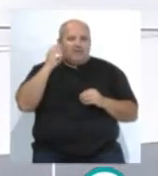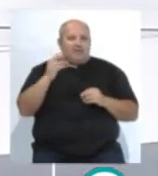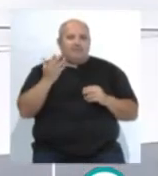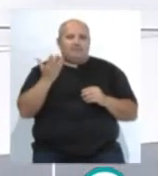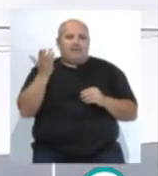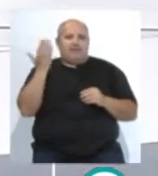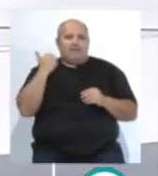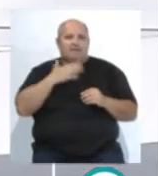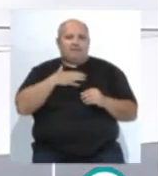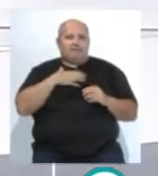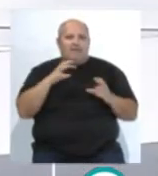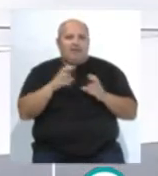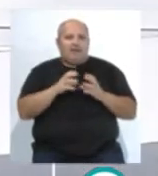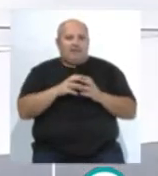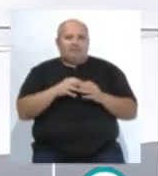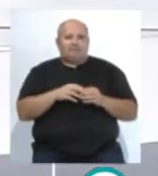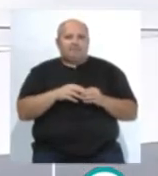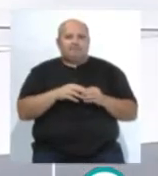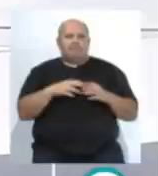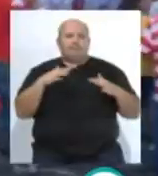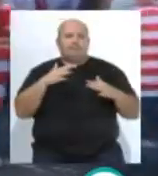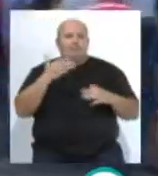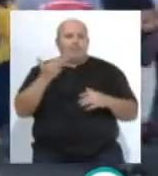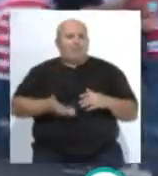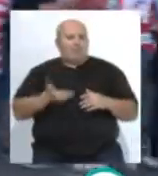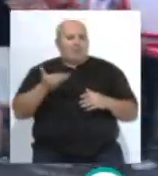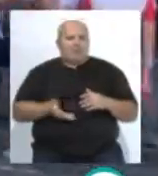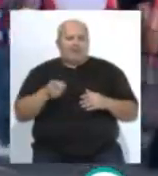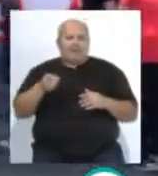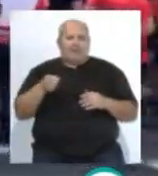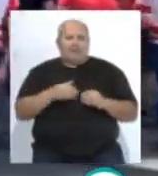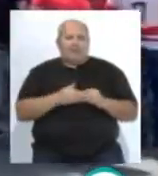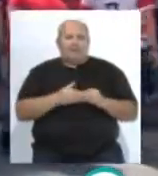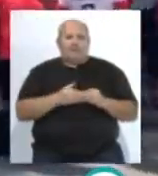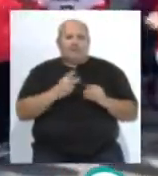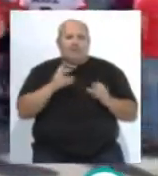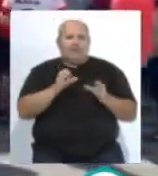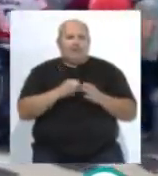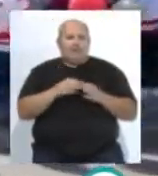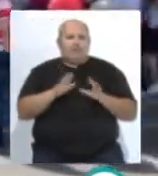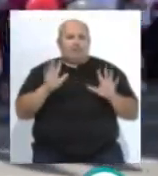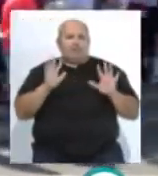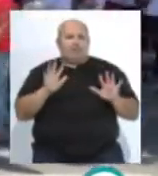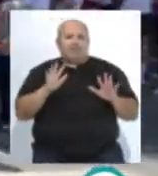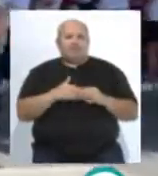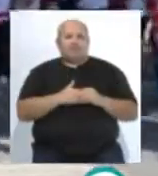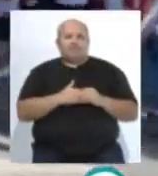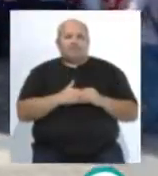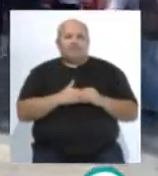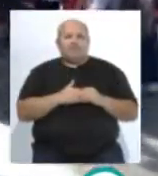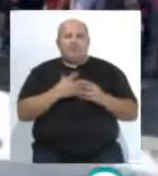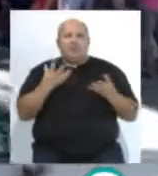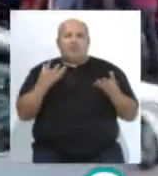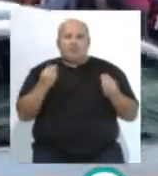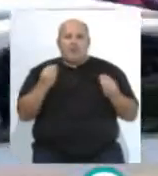justamente ayer en Granada. Partido importante, importantísimo para los dos equipos, pero con un